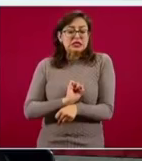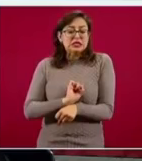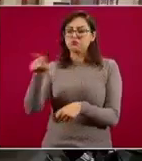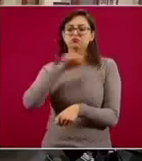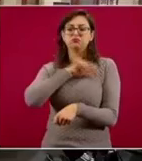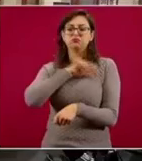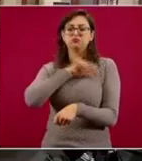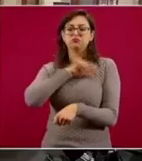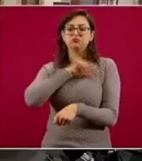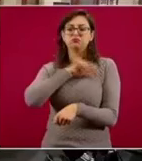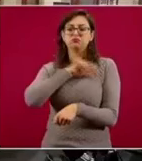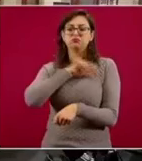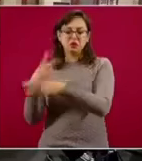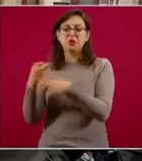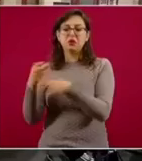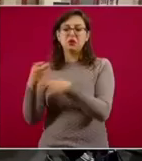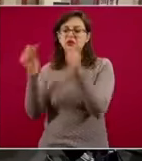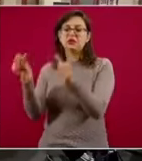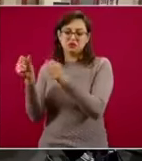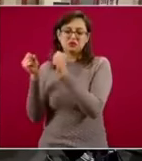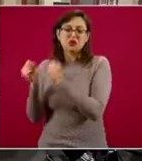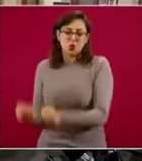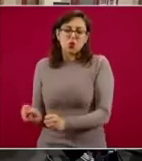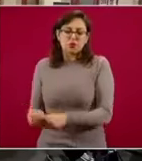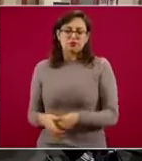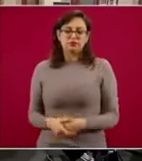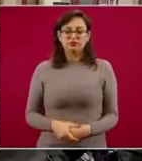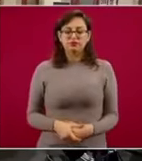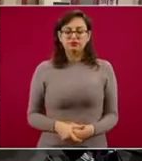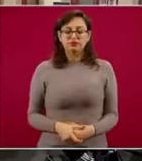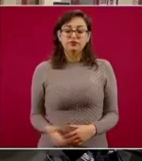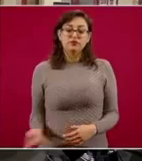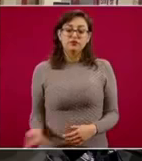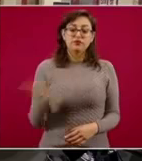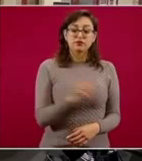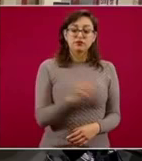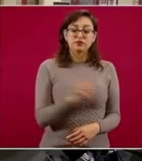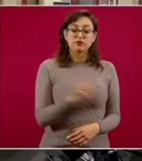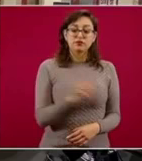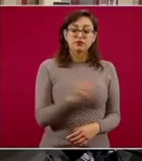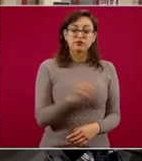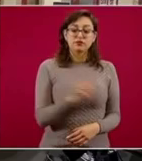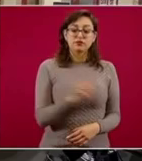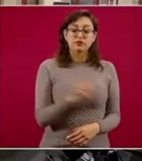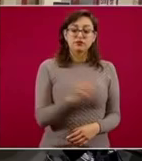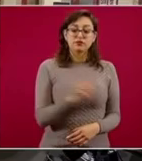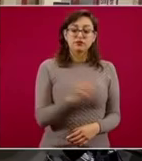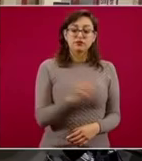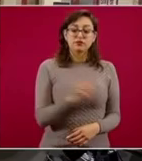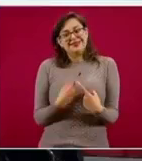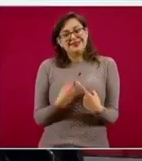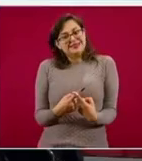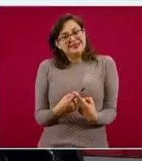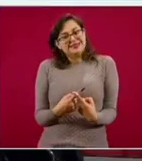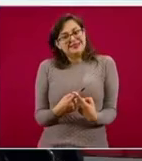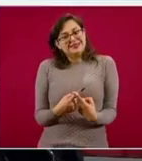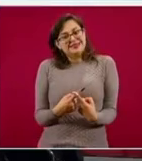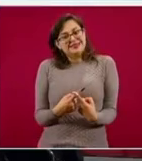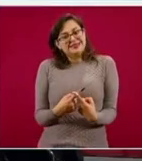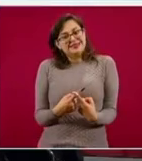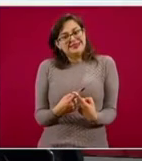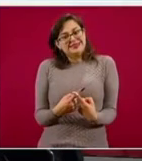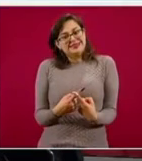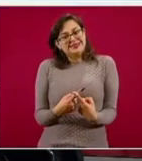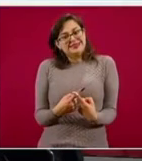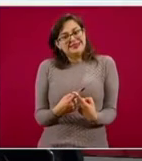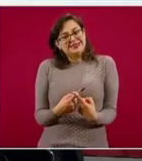sector privado que en el sector público. Mientras que en el sector público se siguen criterios médicos estrictos,